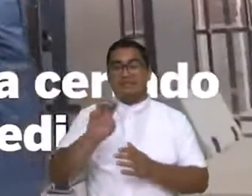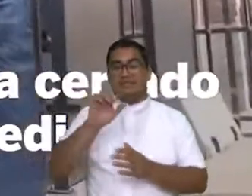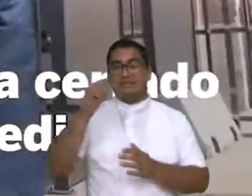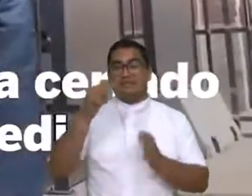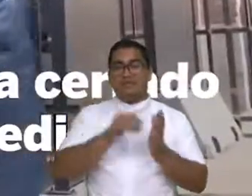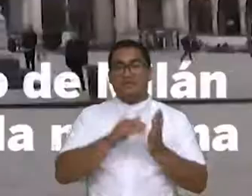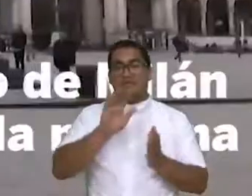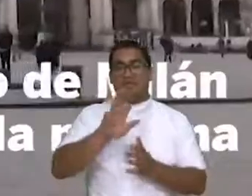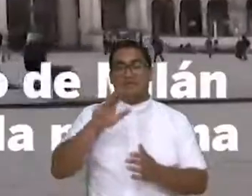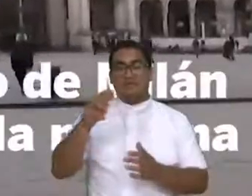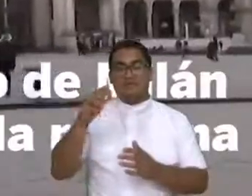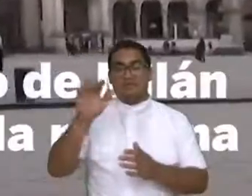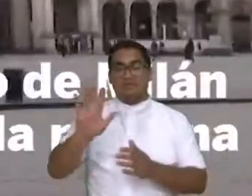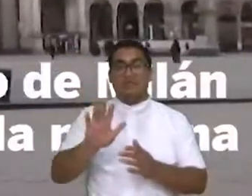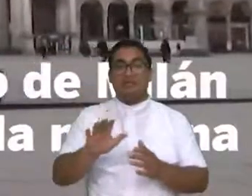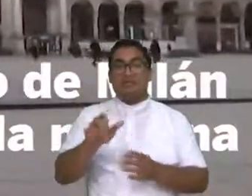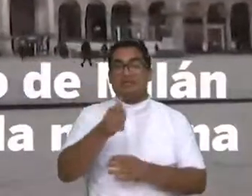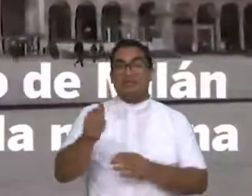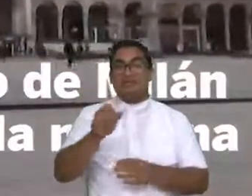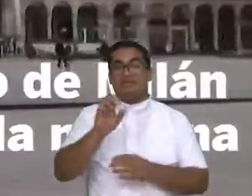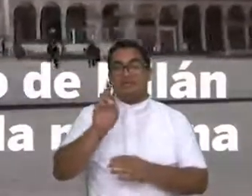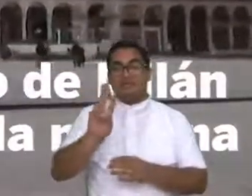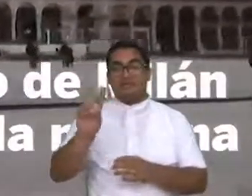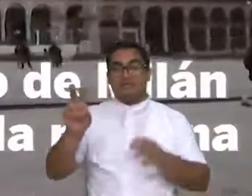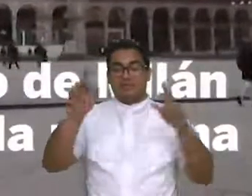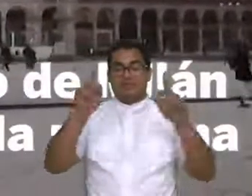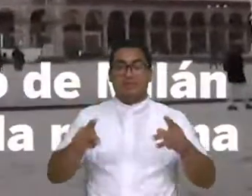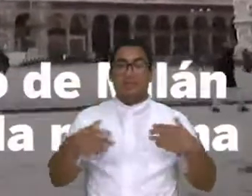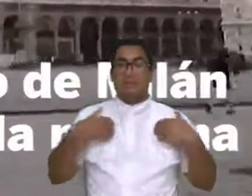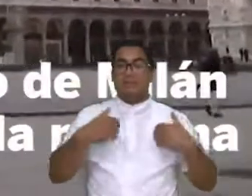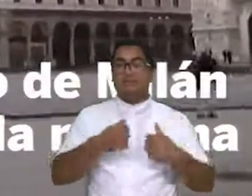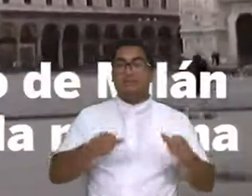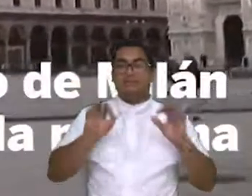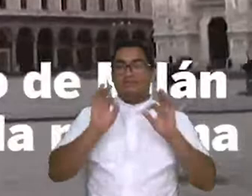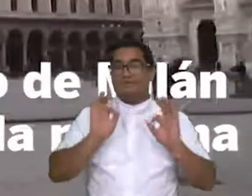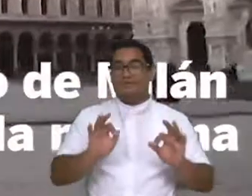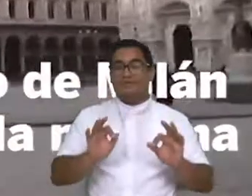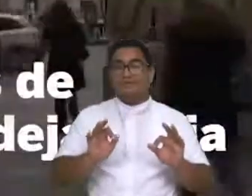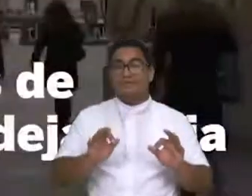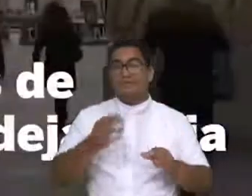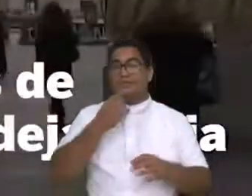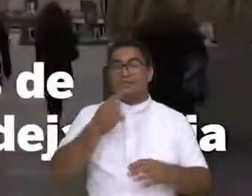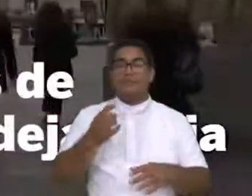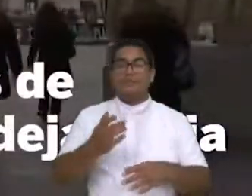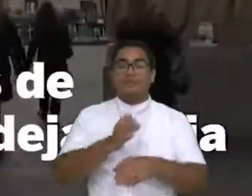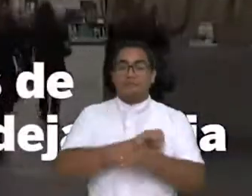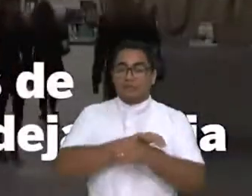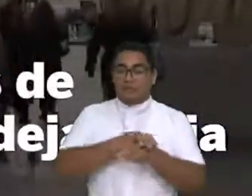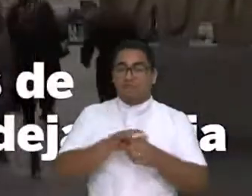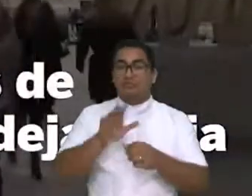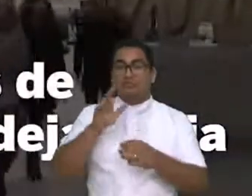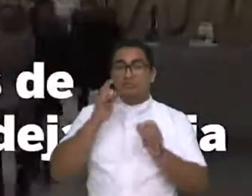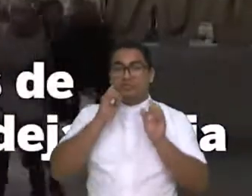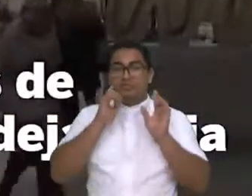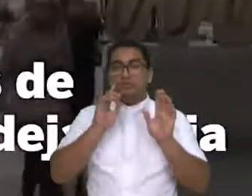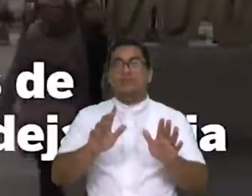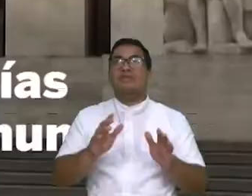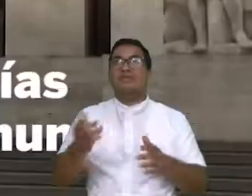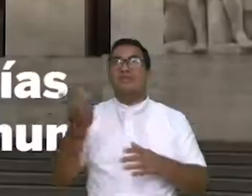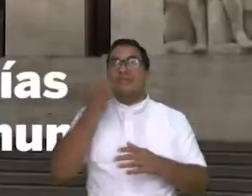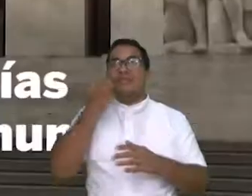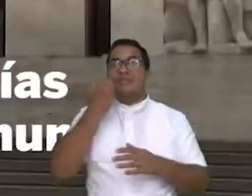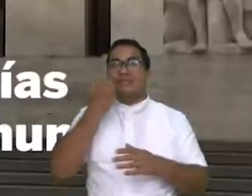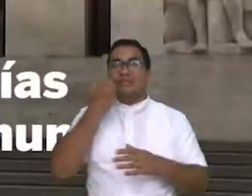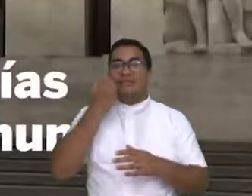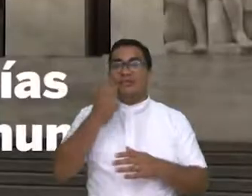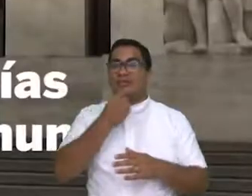7.375 y 622 personas se han recuperado en las últimas 24 horas, según Protección Civil. Entre los infectados confirmados están